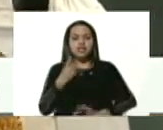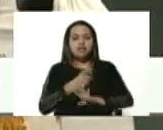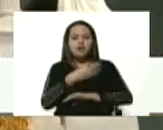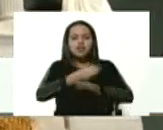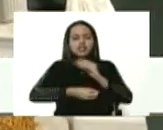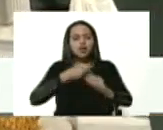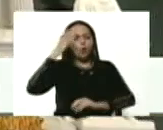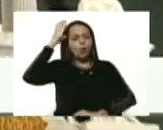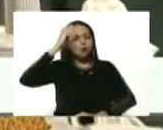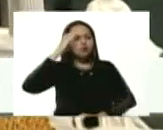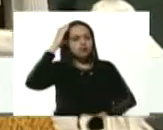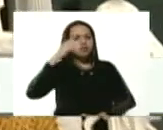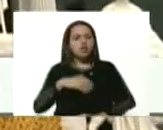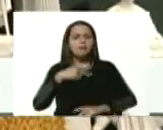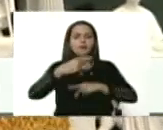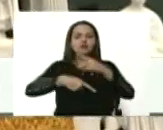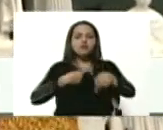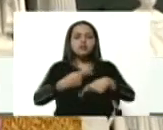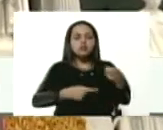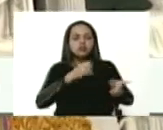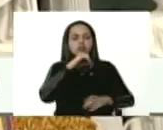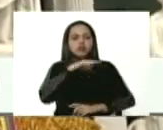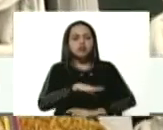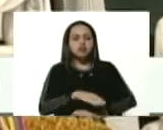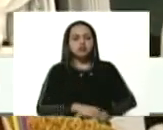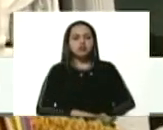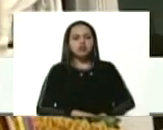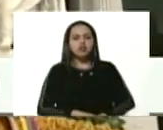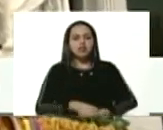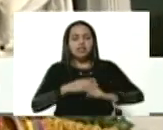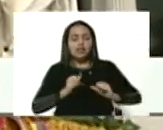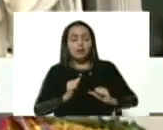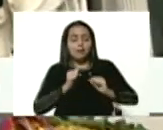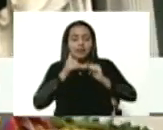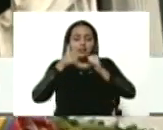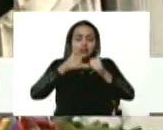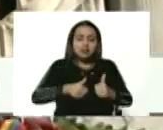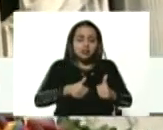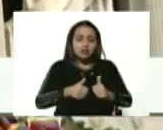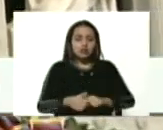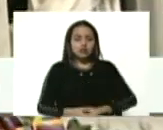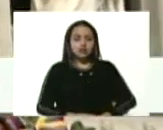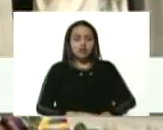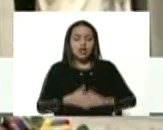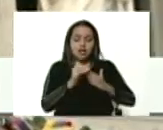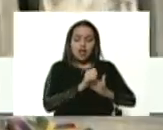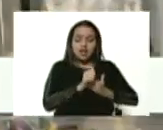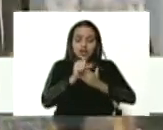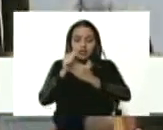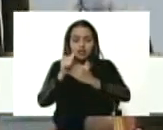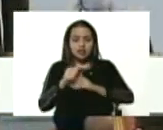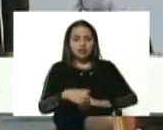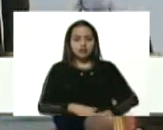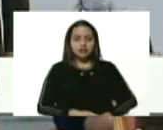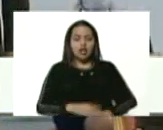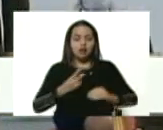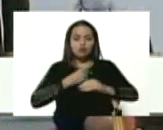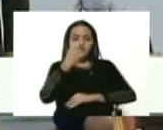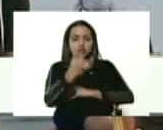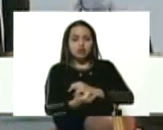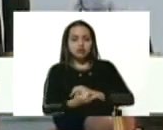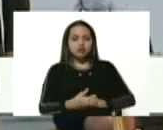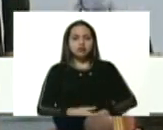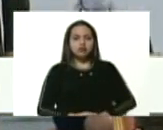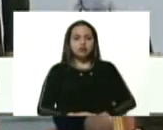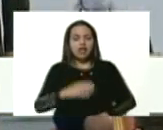conciencia de los procesos históricos que gestaron al líder, al proyecto,